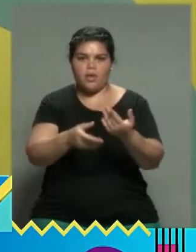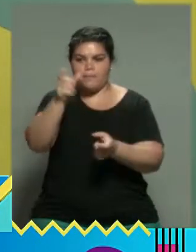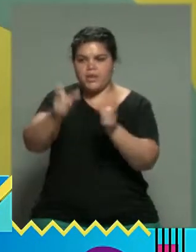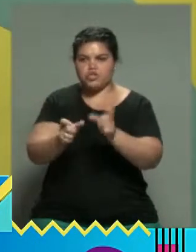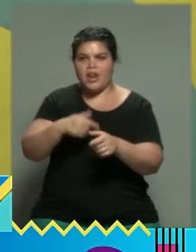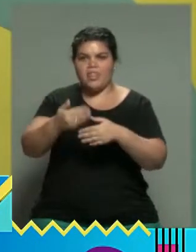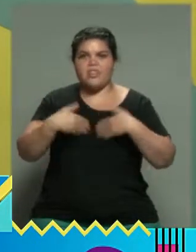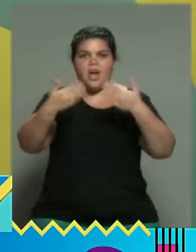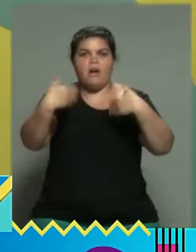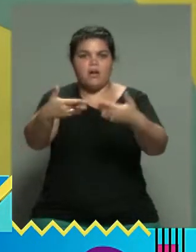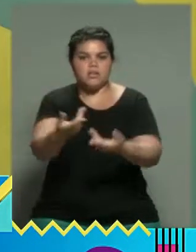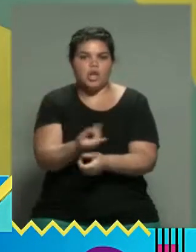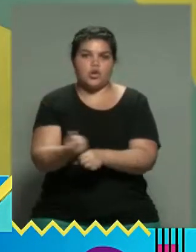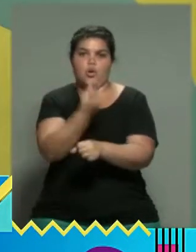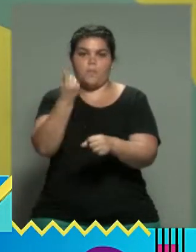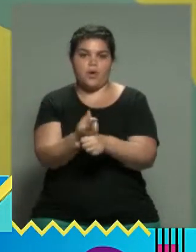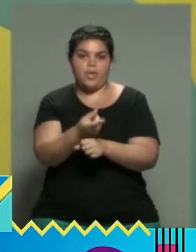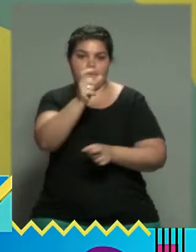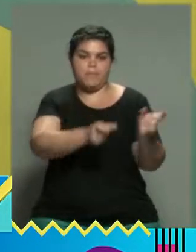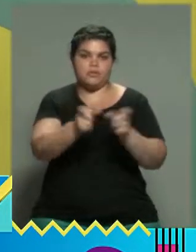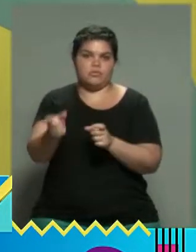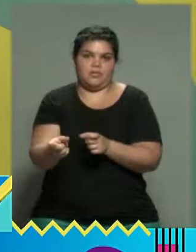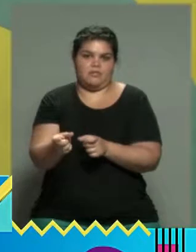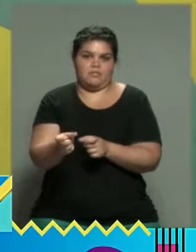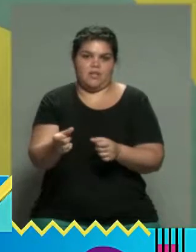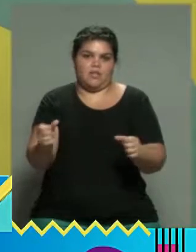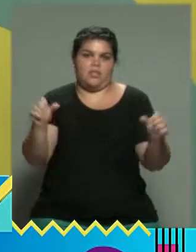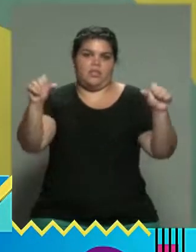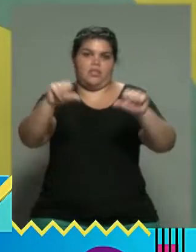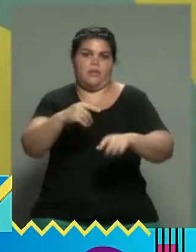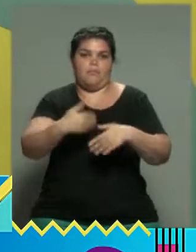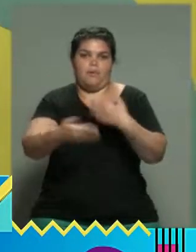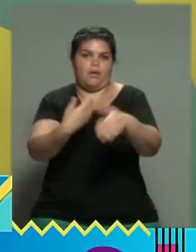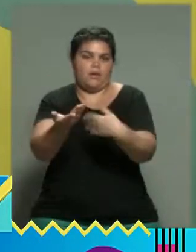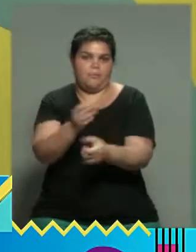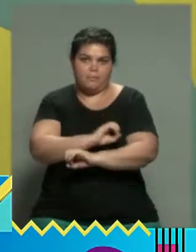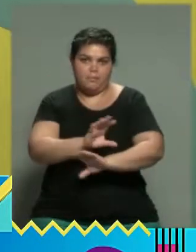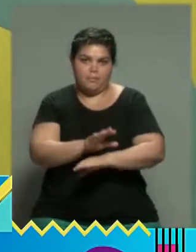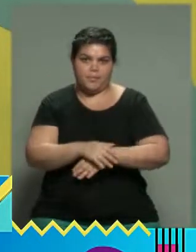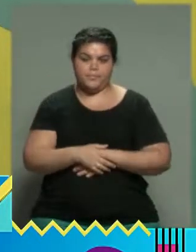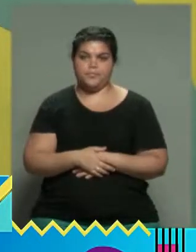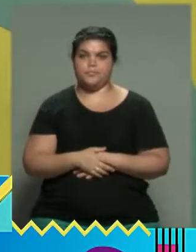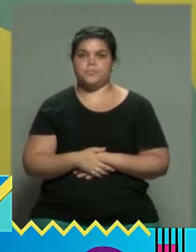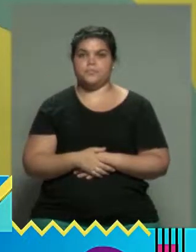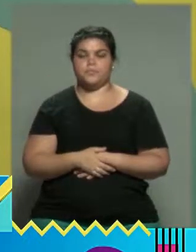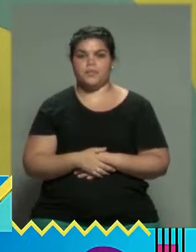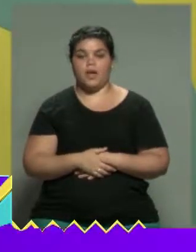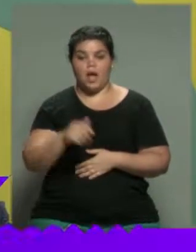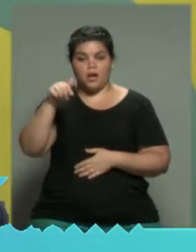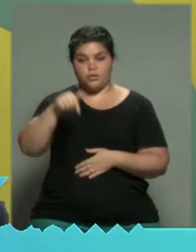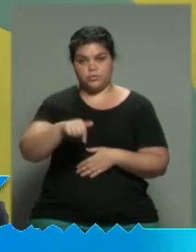bueno, ninguna persona se puede desarrollar en una sociedad que no se realiza, digamos, ¿no? Entonces,